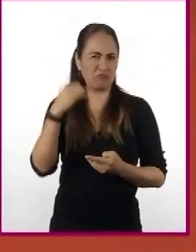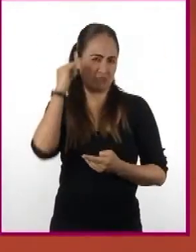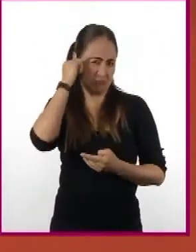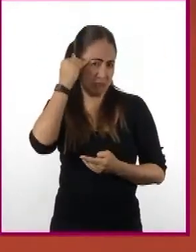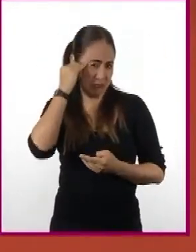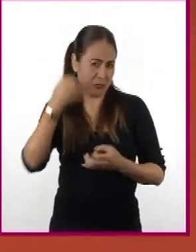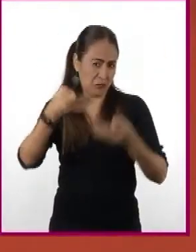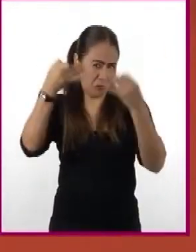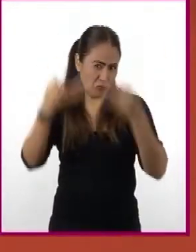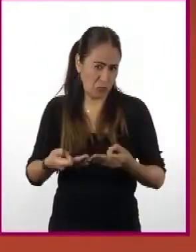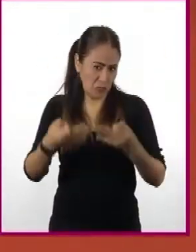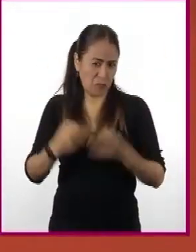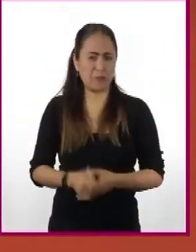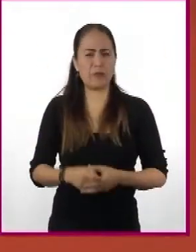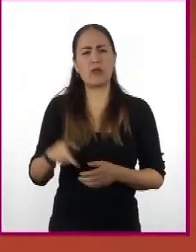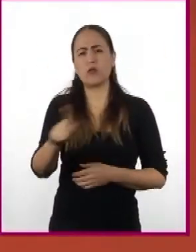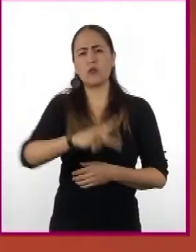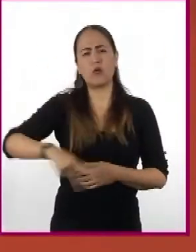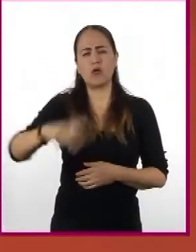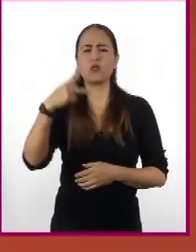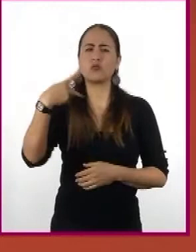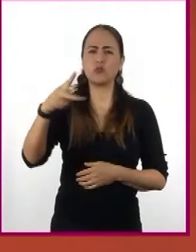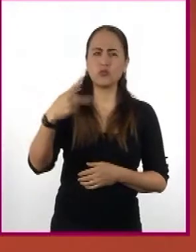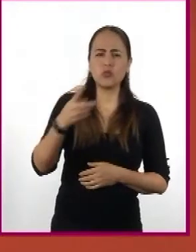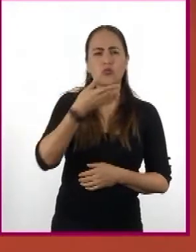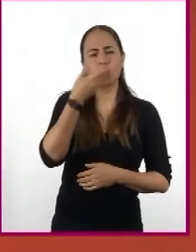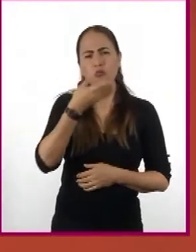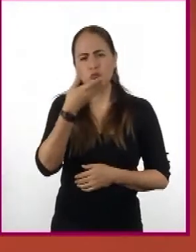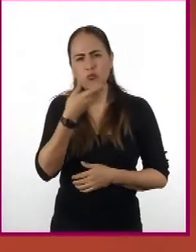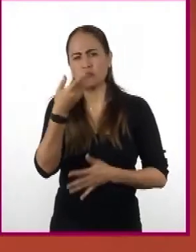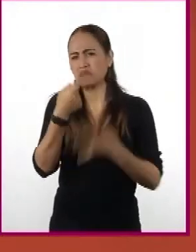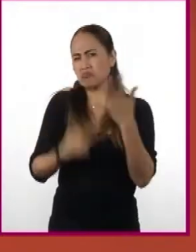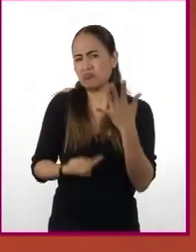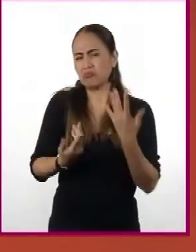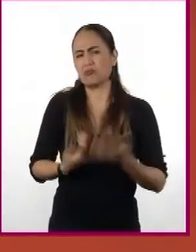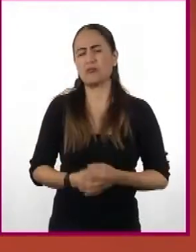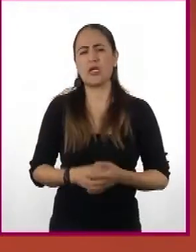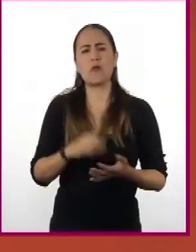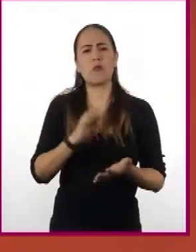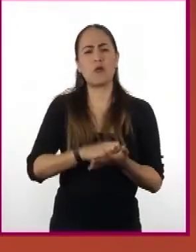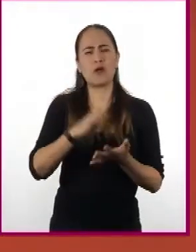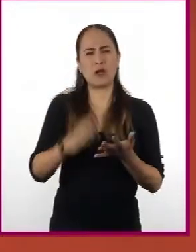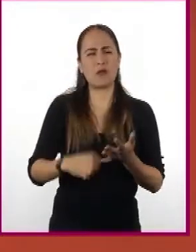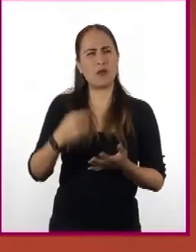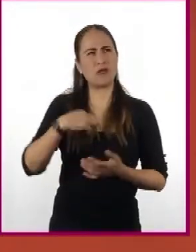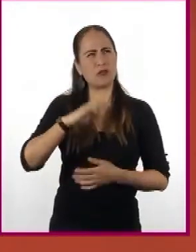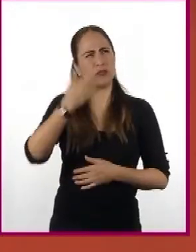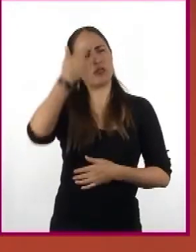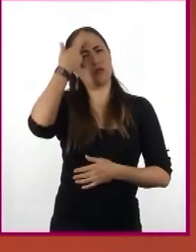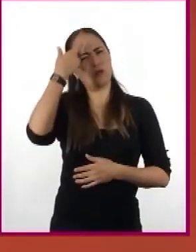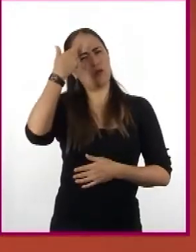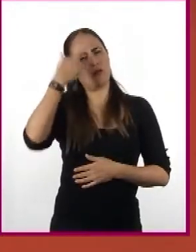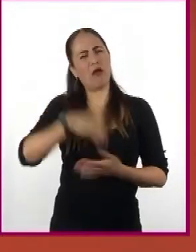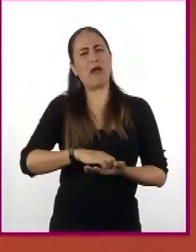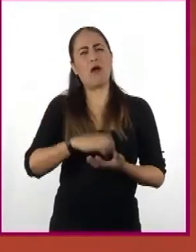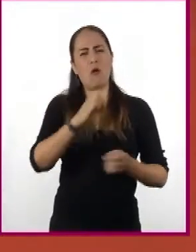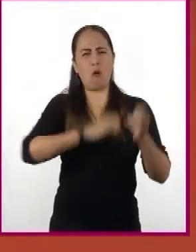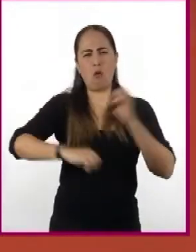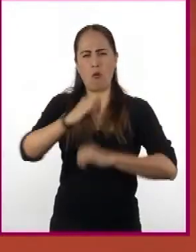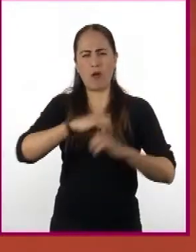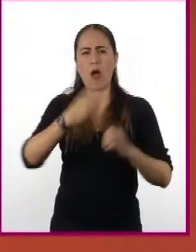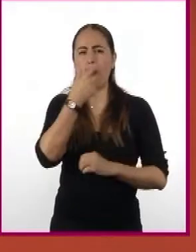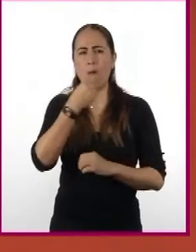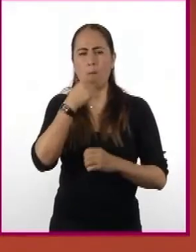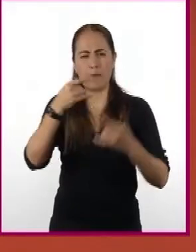los usos y costumbres de los pueblos. Para tener un ejemplo, me viene a la memoria una obra muy interesante realizada por el